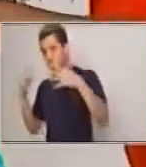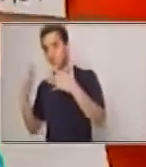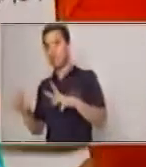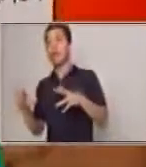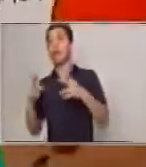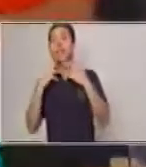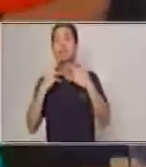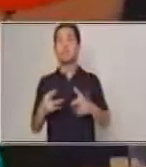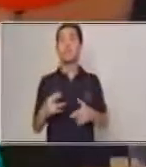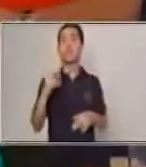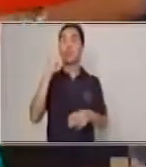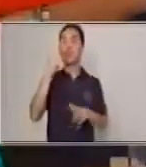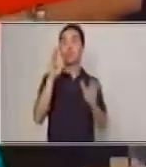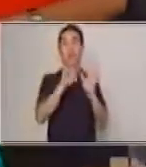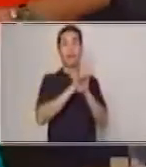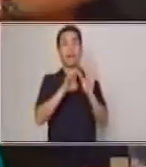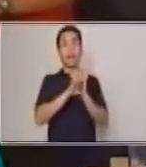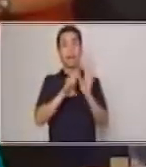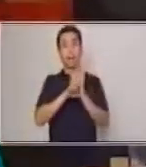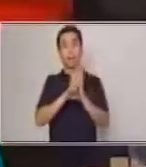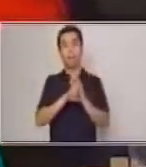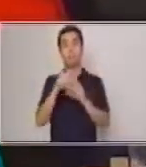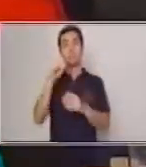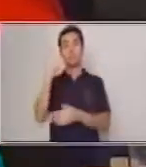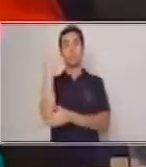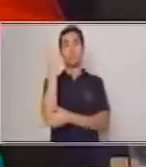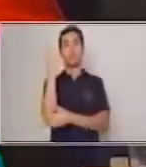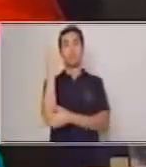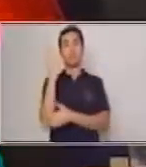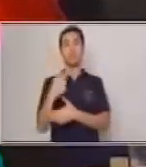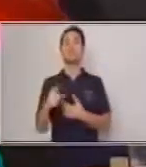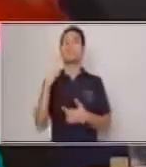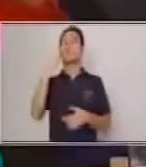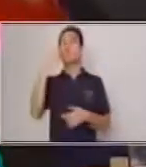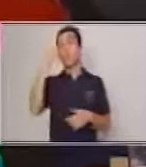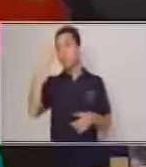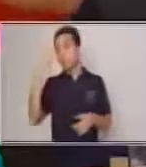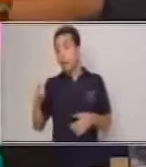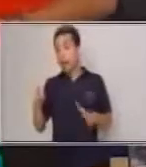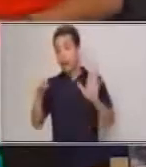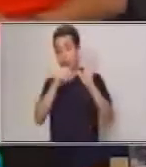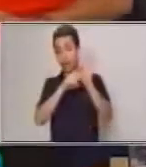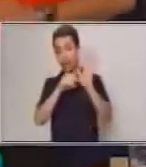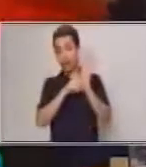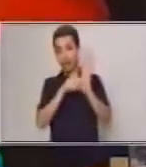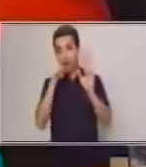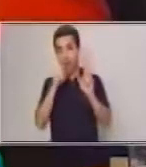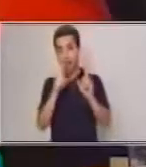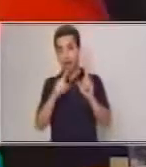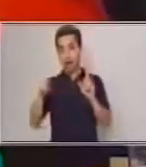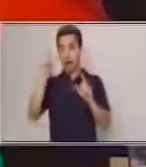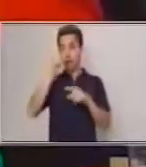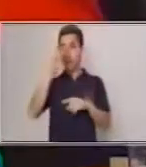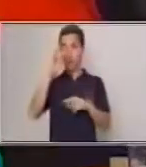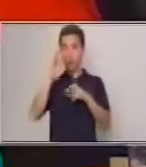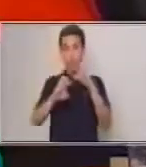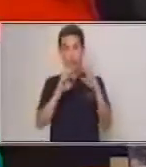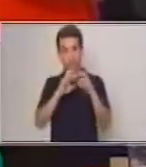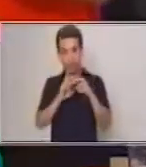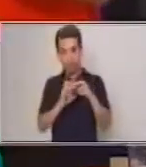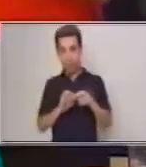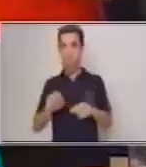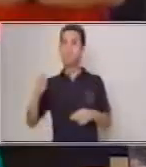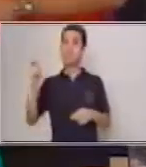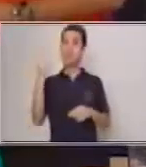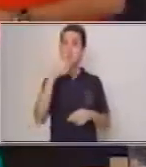logrado dos ejemplos bien importantes. Uno, de diferencia de cubos perfectos, y dos,